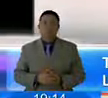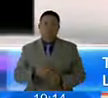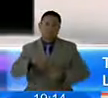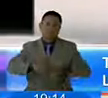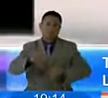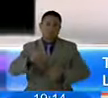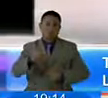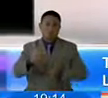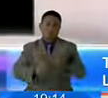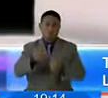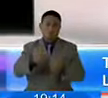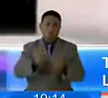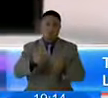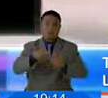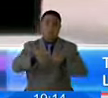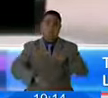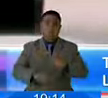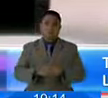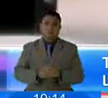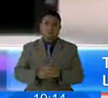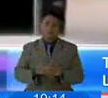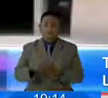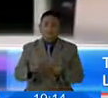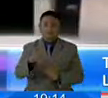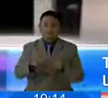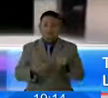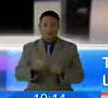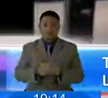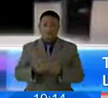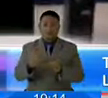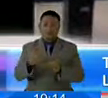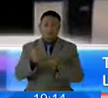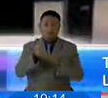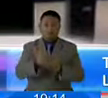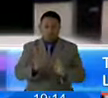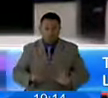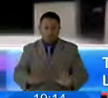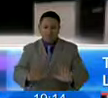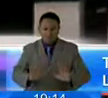Algunos automotores se averiaron y los vecinos tuvieron que ayudar.